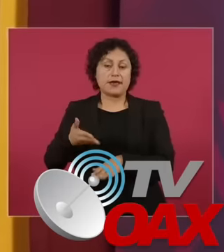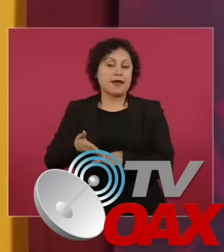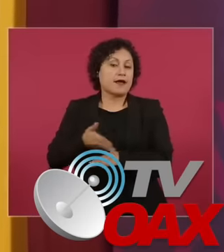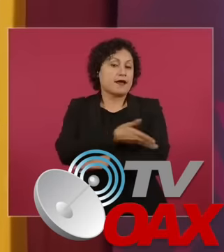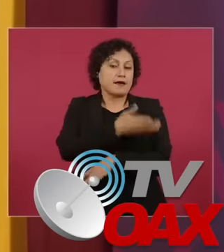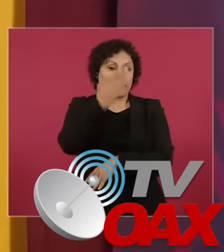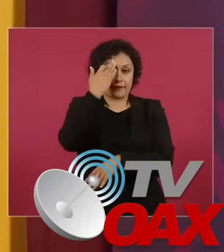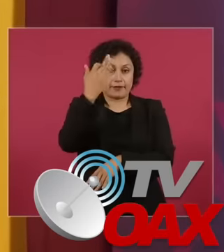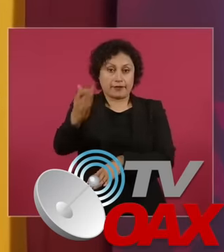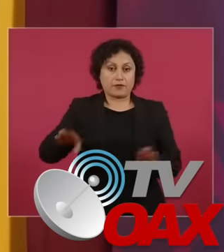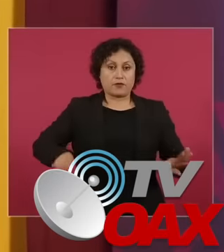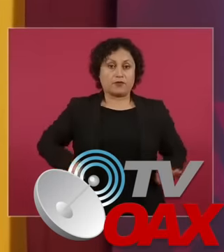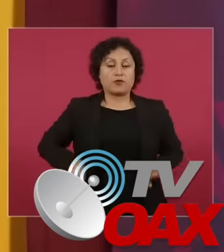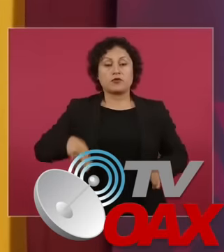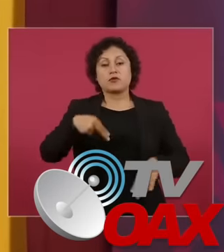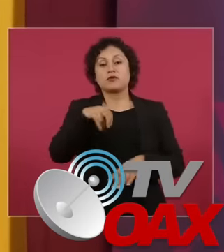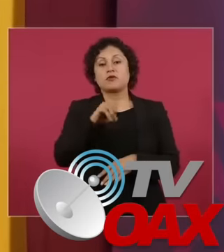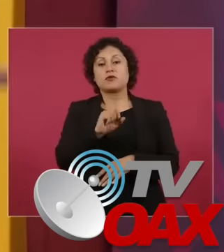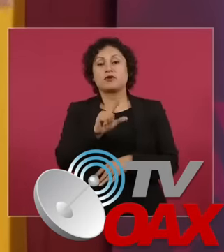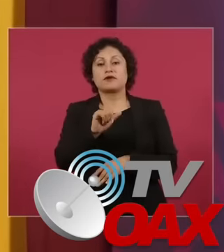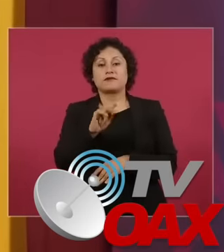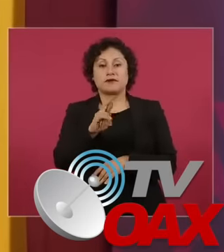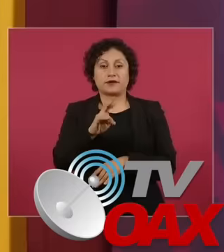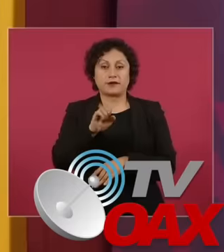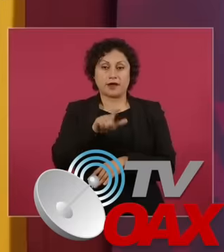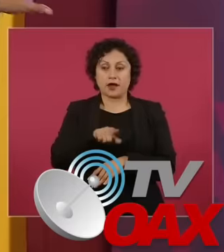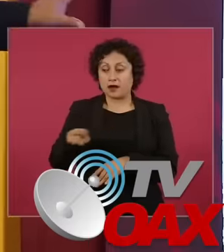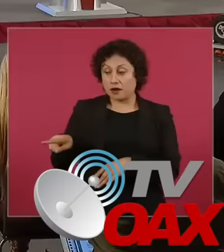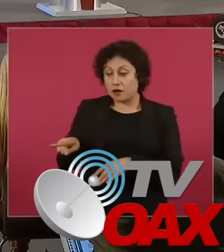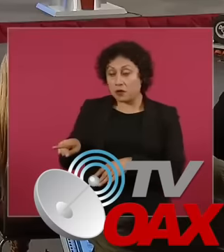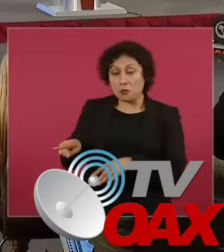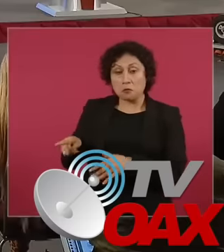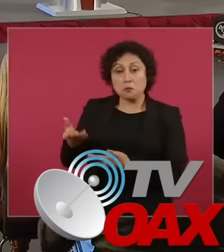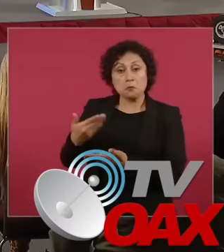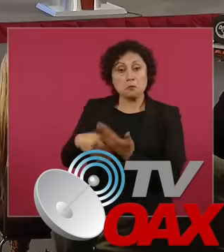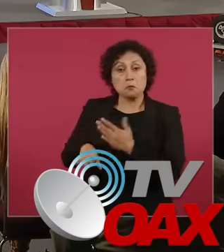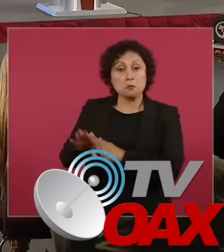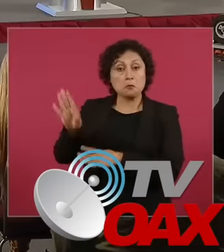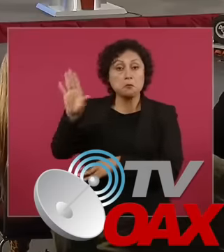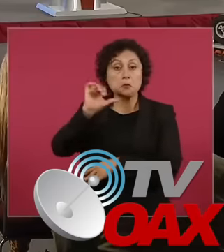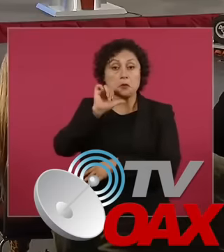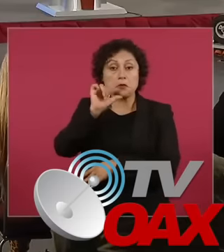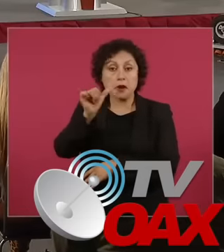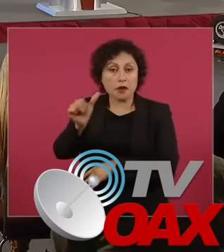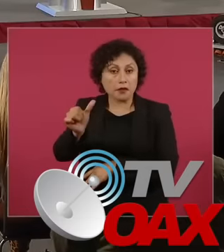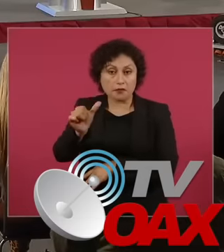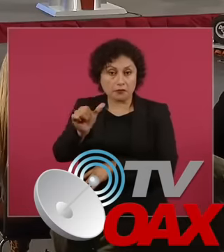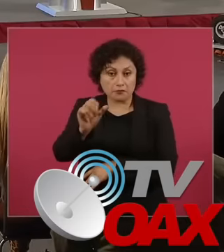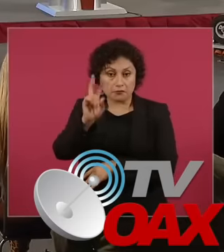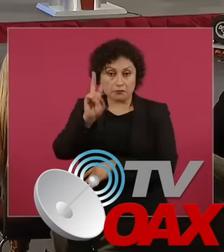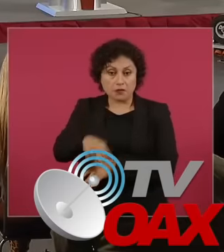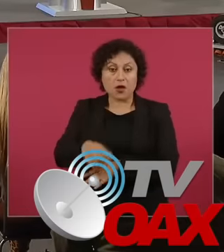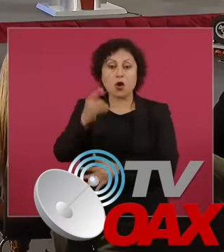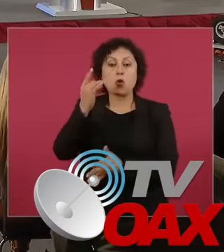fue cero crecimiento. Lo único que creció del sureste, de todo esto, fue acá,